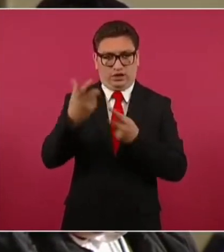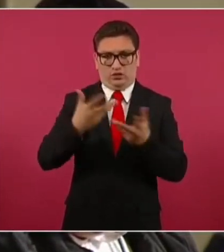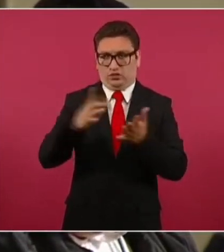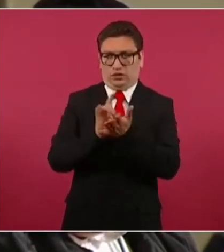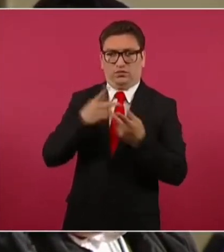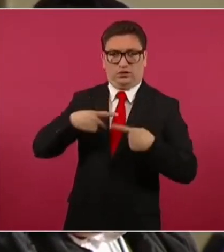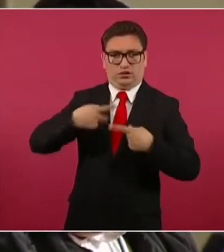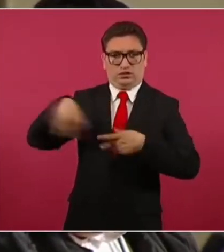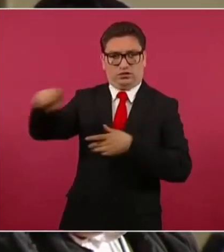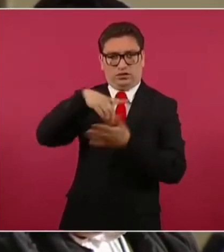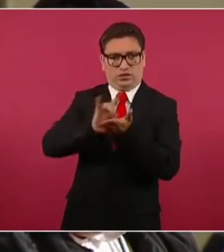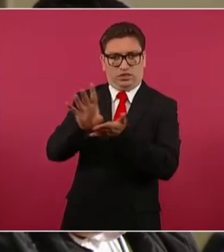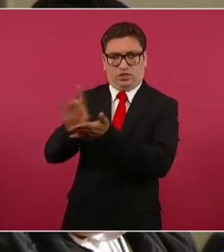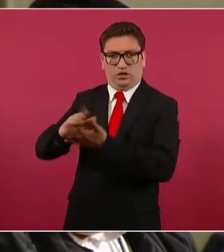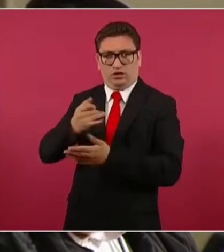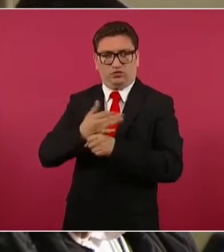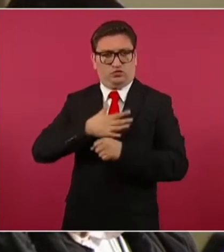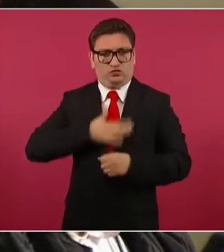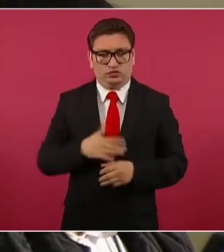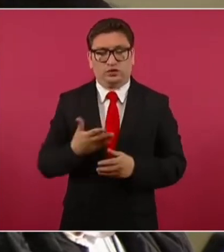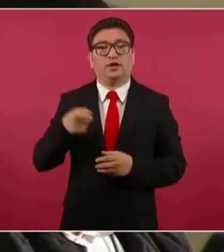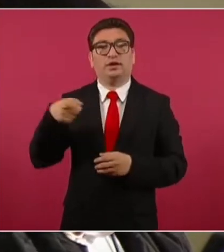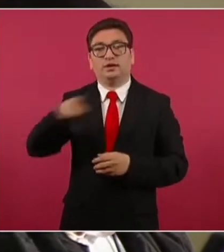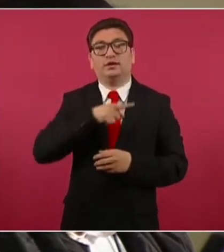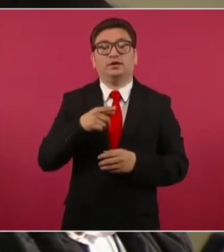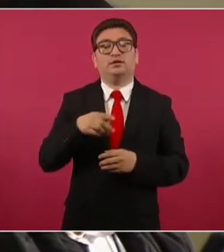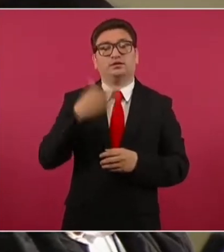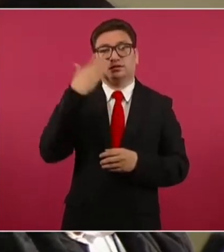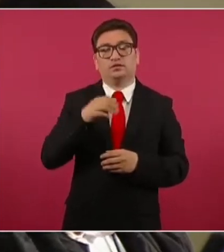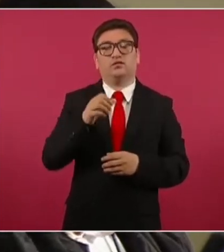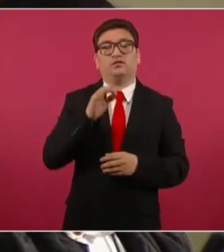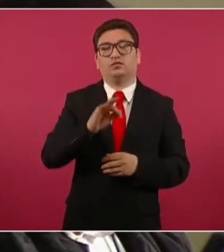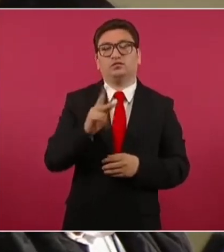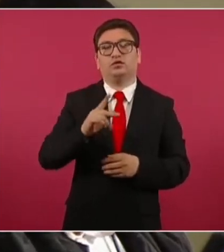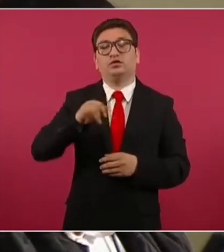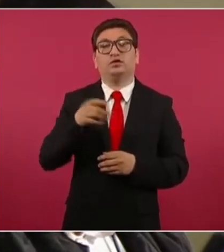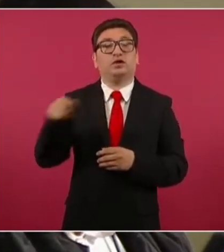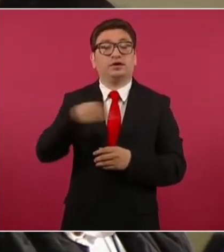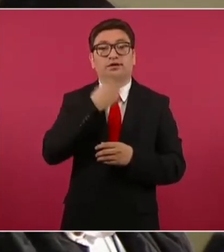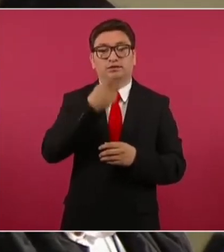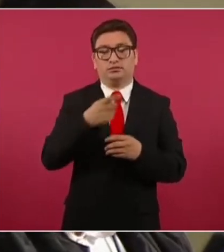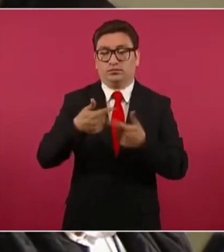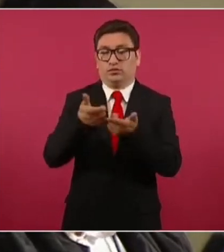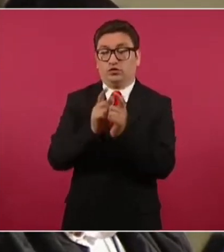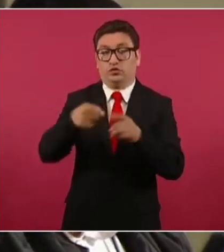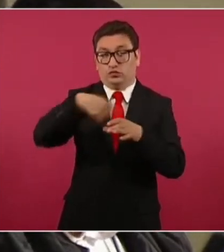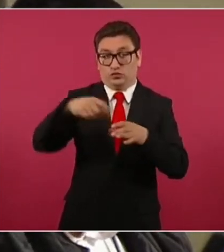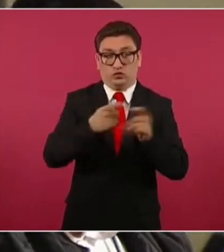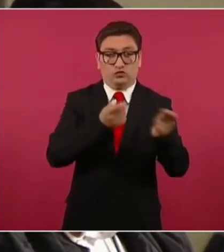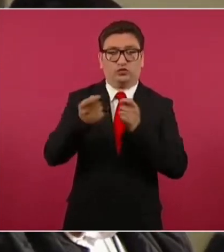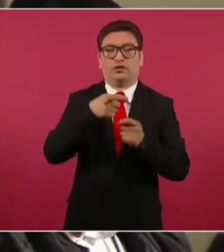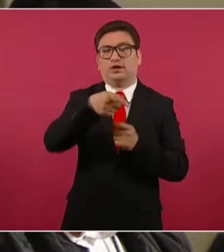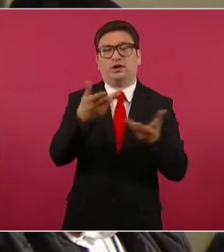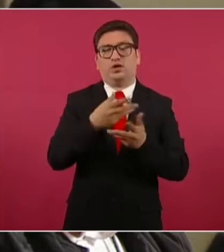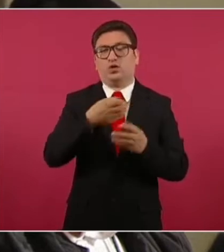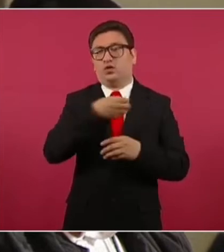despidos injustificados y que la propia función pública ya determinó como faltas graves, pero el órgano interno de control pues como que no está